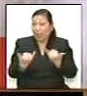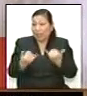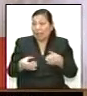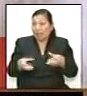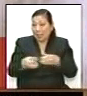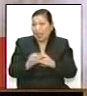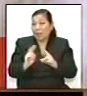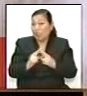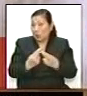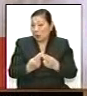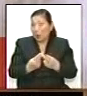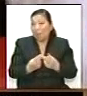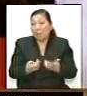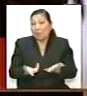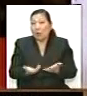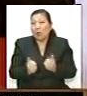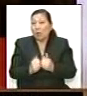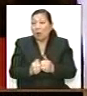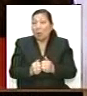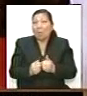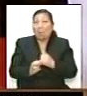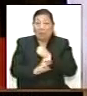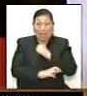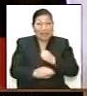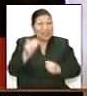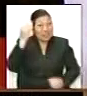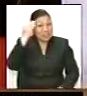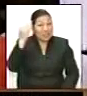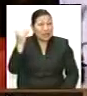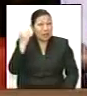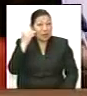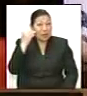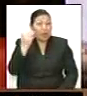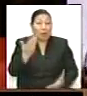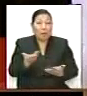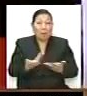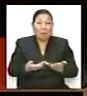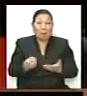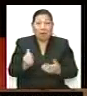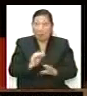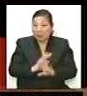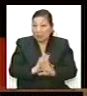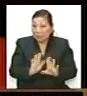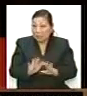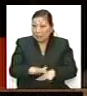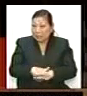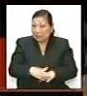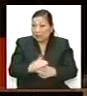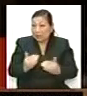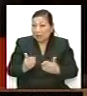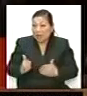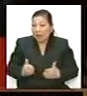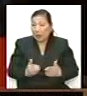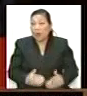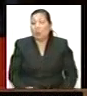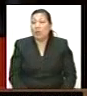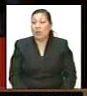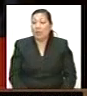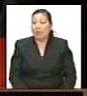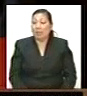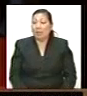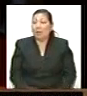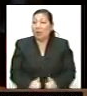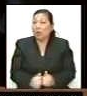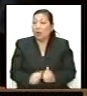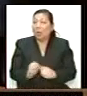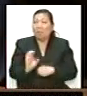asociados con corea se ha acordado que se iniciarán las negociaciones tan pronto se terminen la que está en curso y con